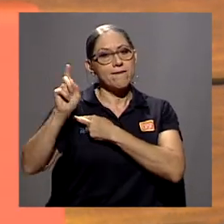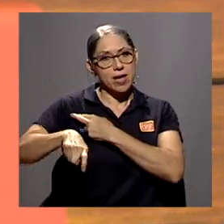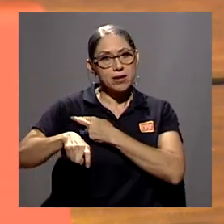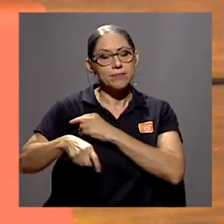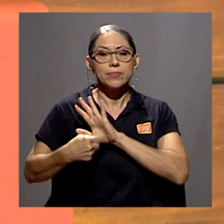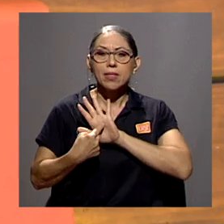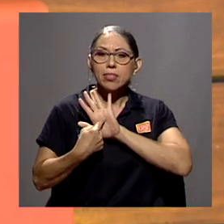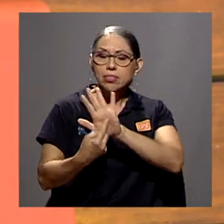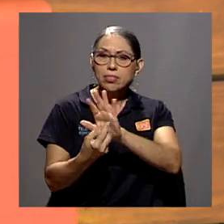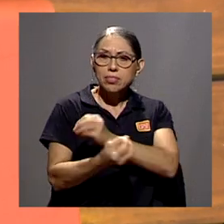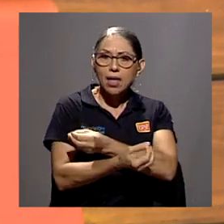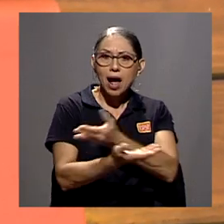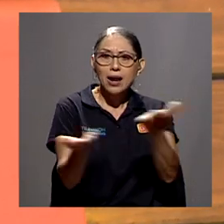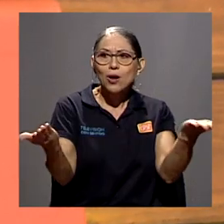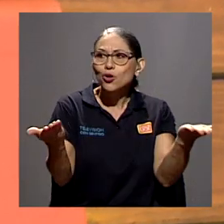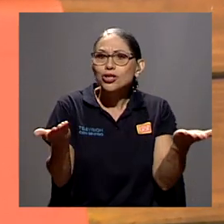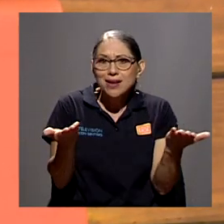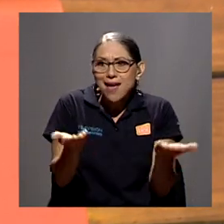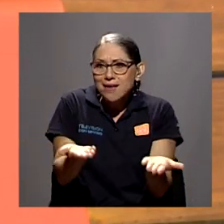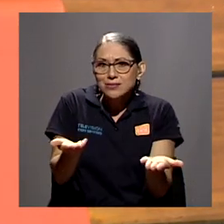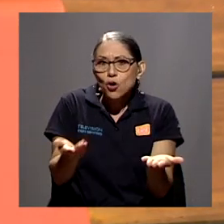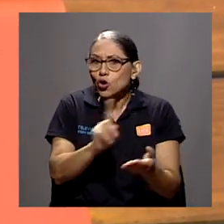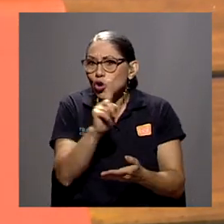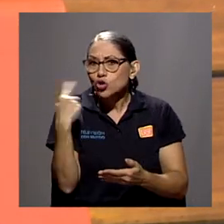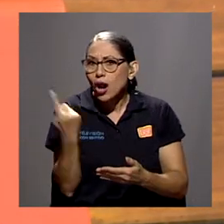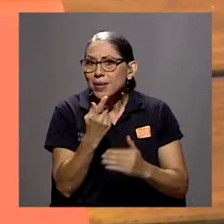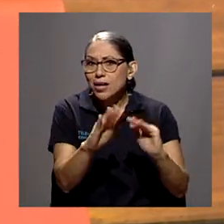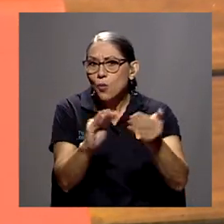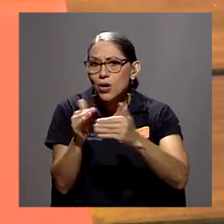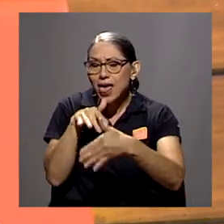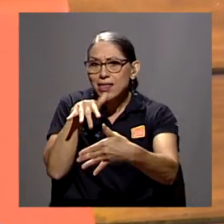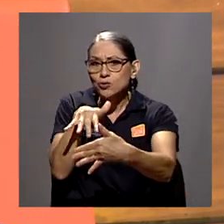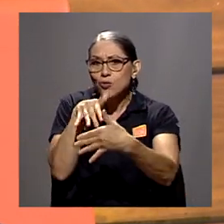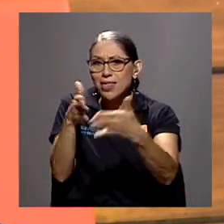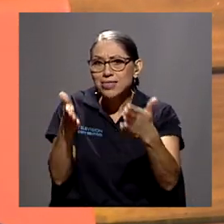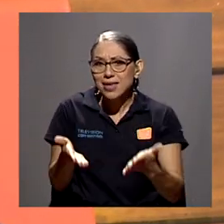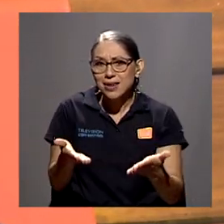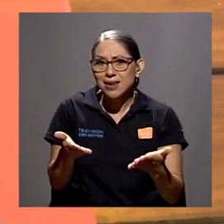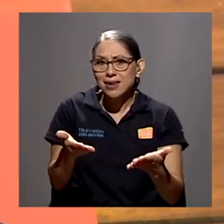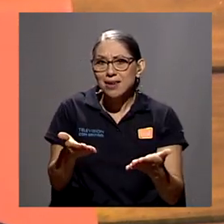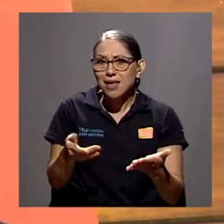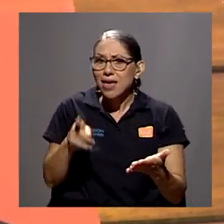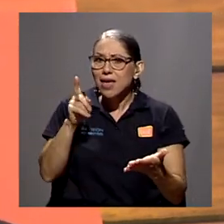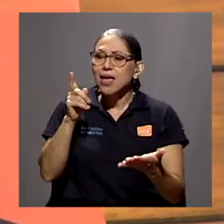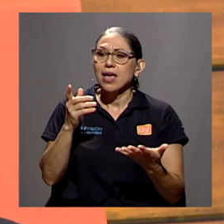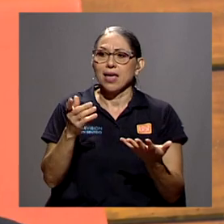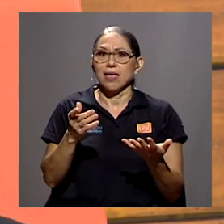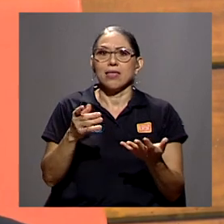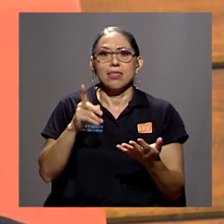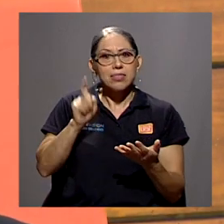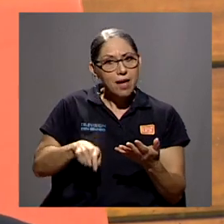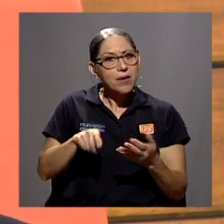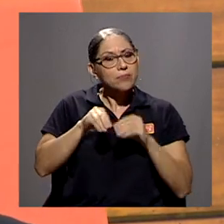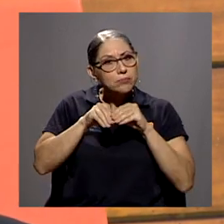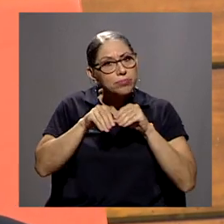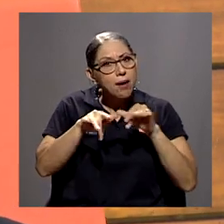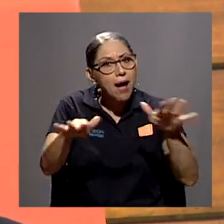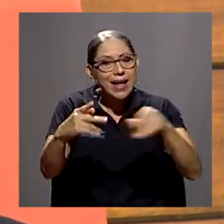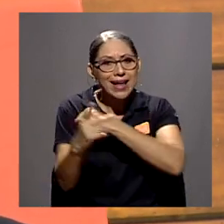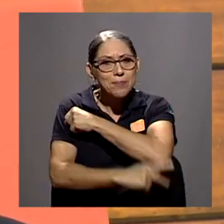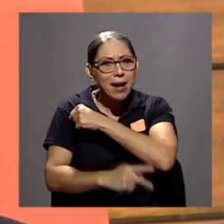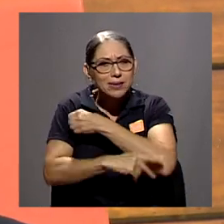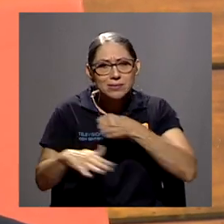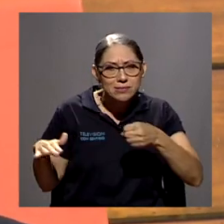todo este tipo de no sólo la en la comunidad estudiantil todo este tipo de actividades que suceden sino que en el país entero de hacerlo